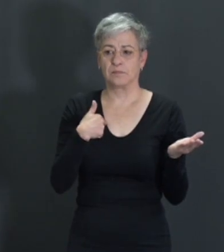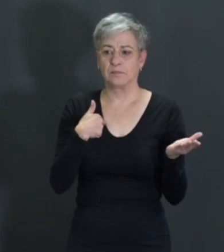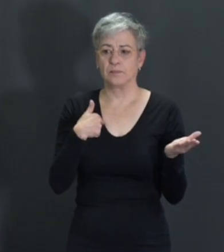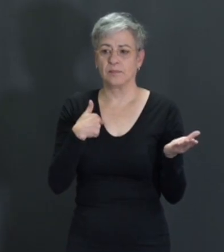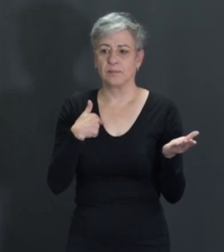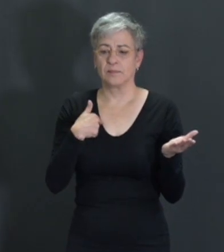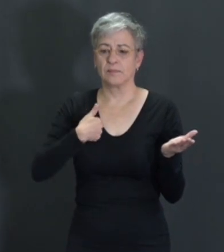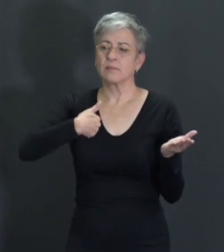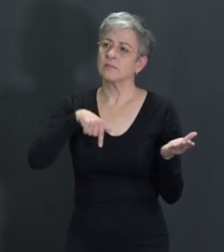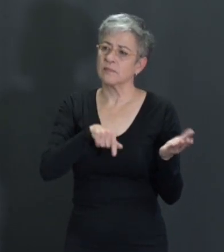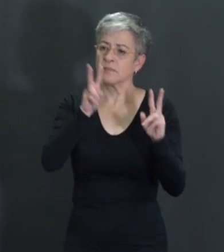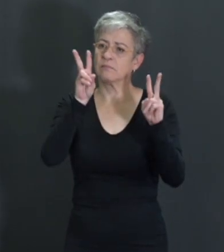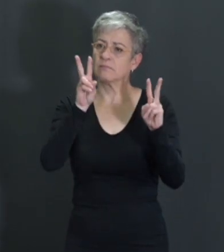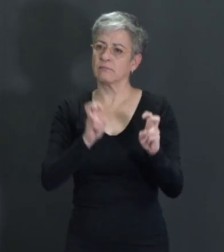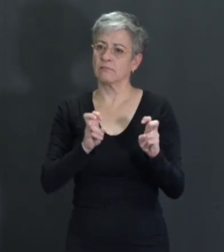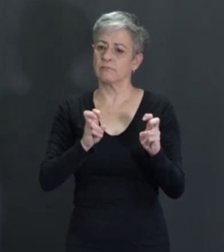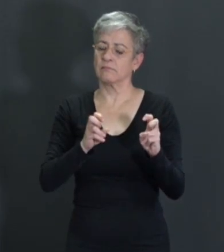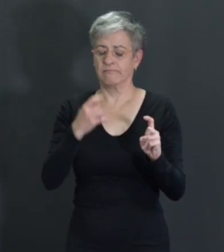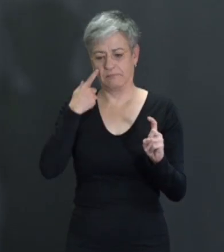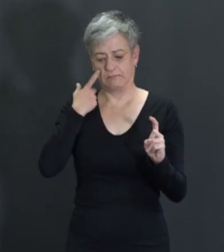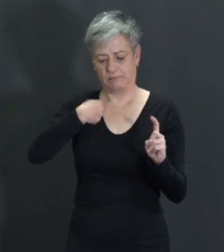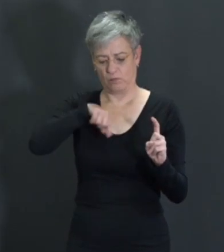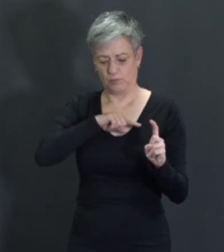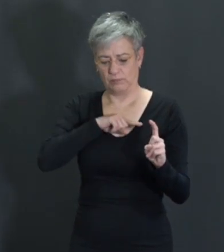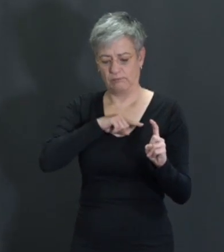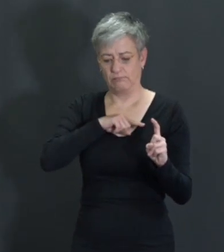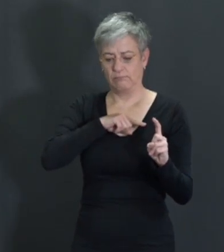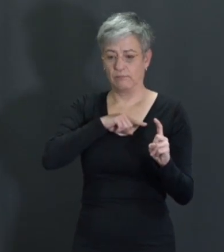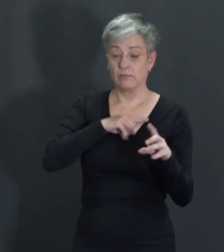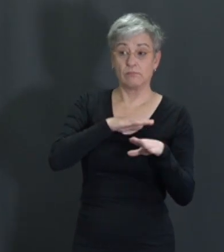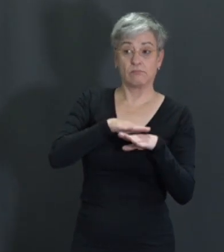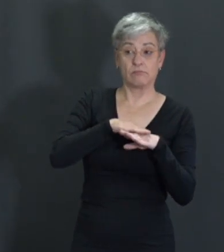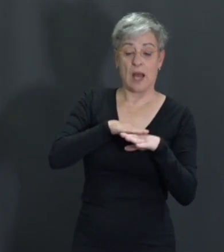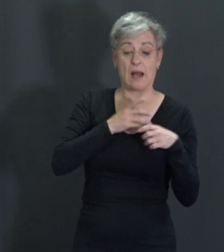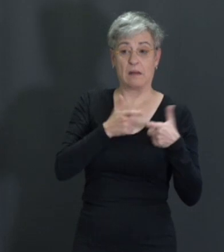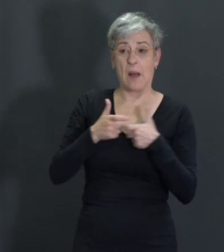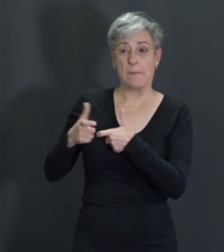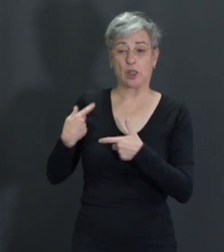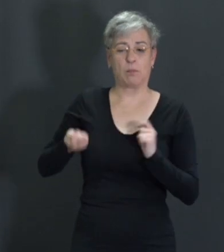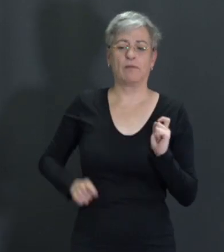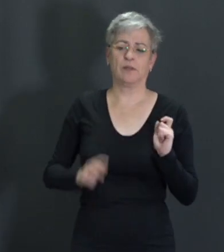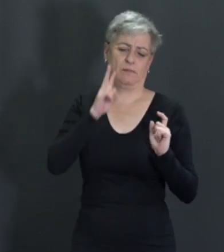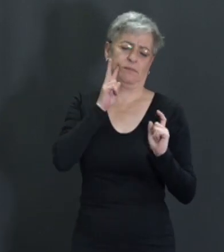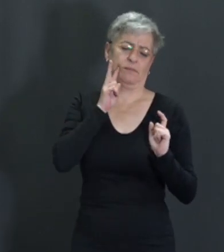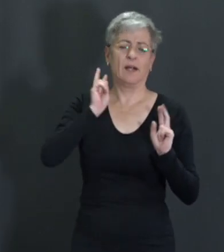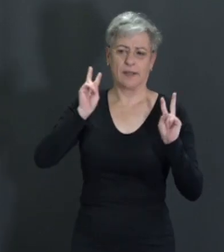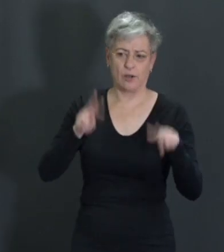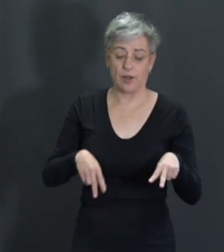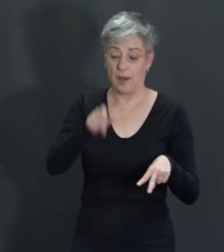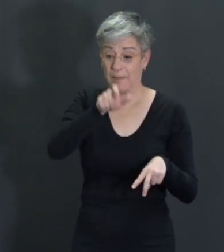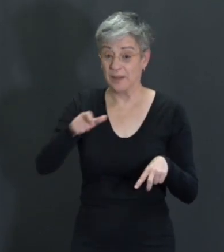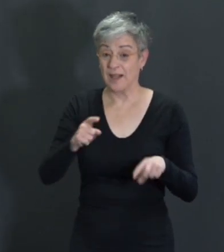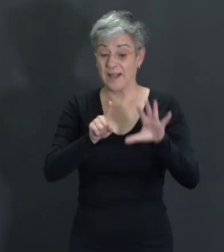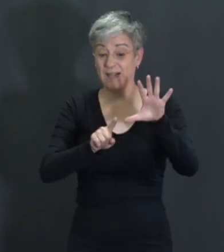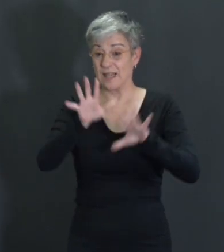pues es una cosa cada día más reconocida entre los entornos profesionales, ¿no? Que las personas que tenemos